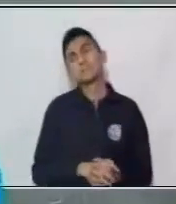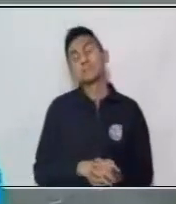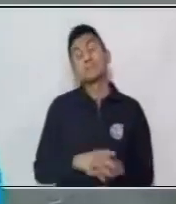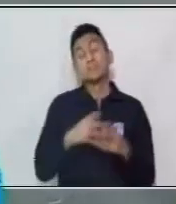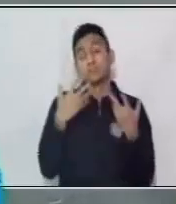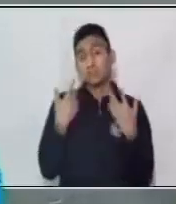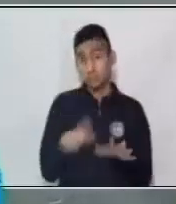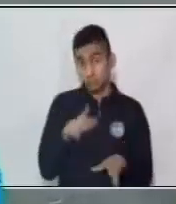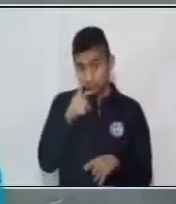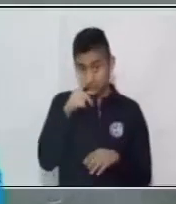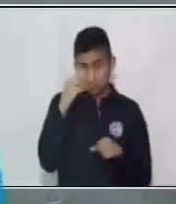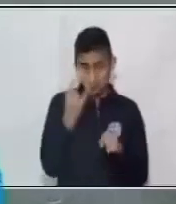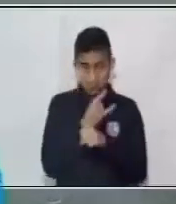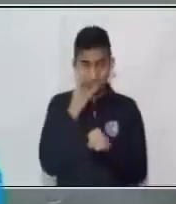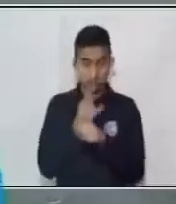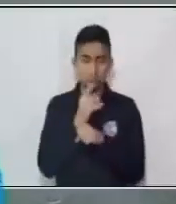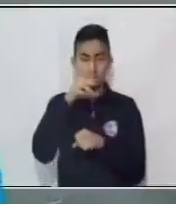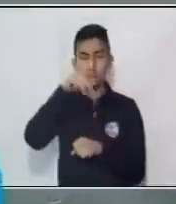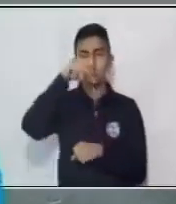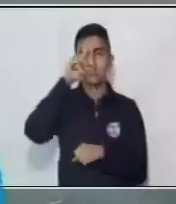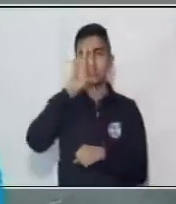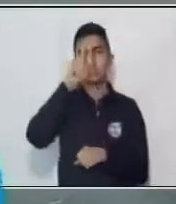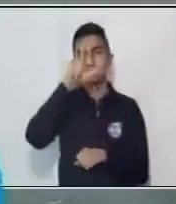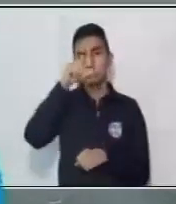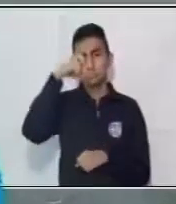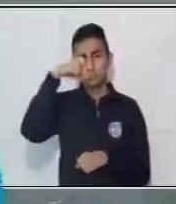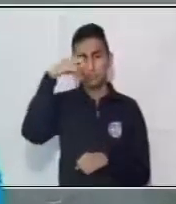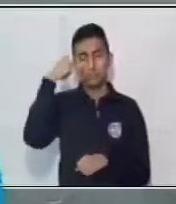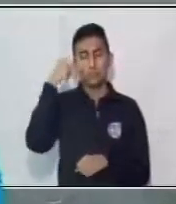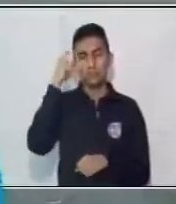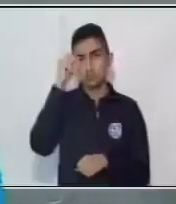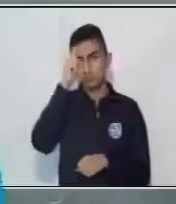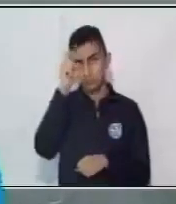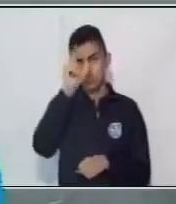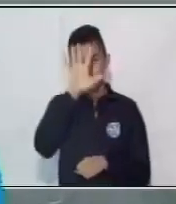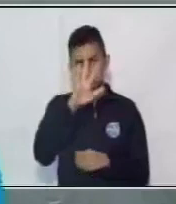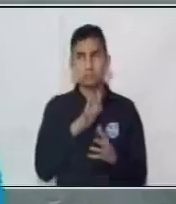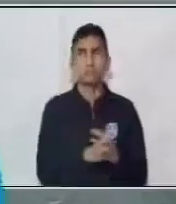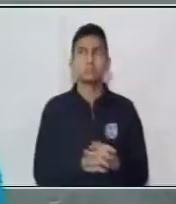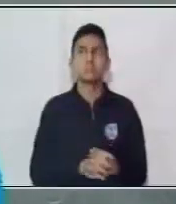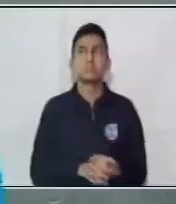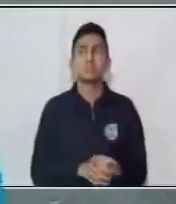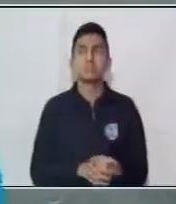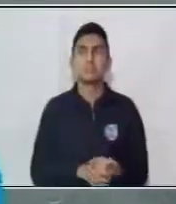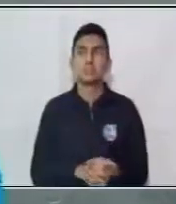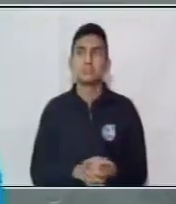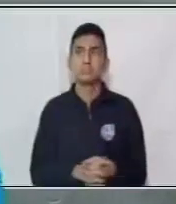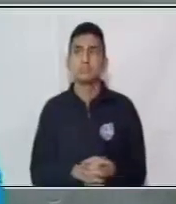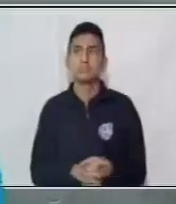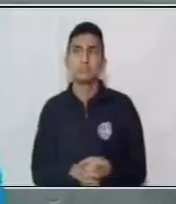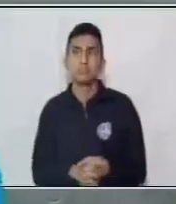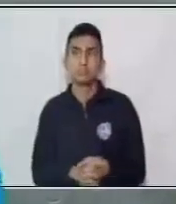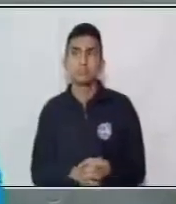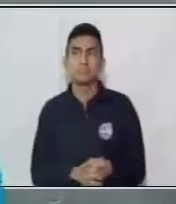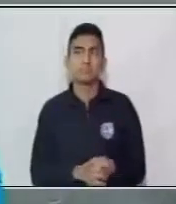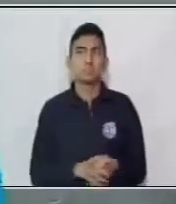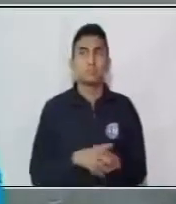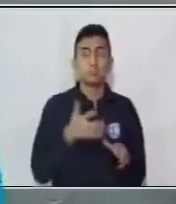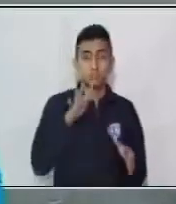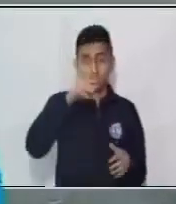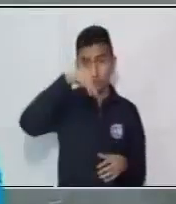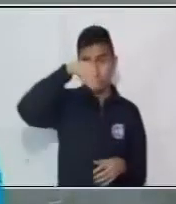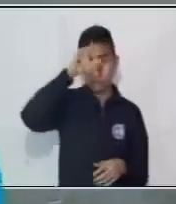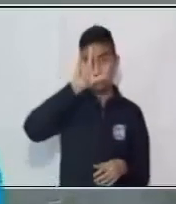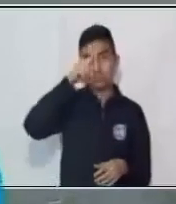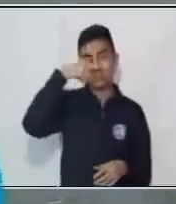es los múltiplos de 5, nos salieron el 30, el 70 y el 105. Y como múltiplos de